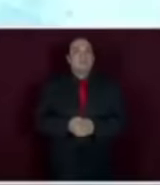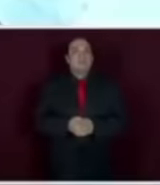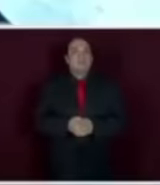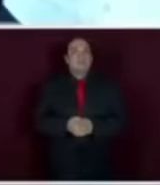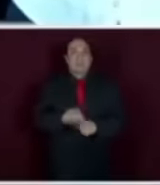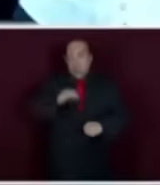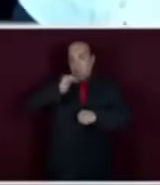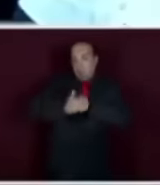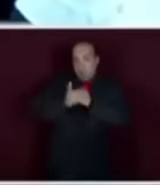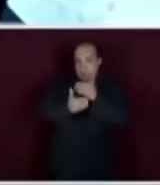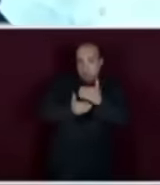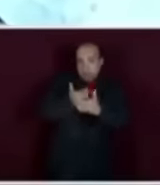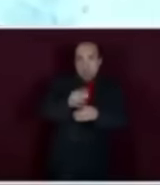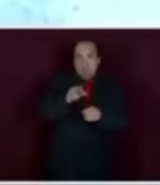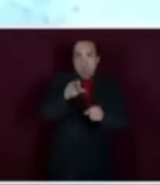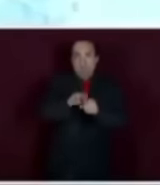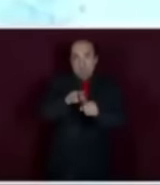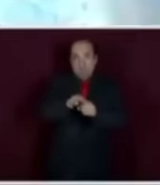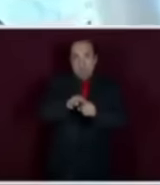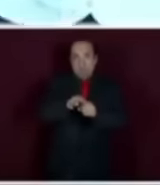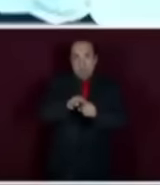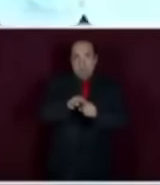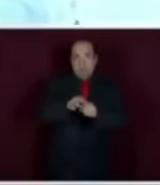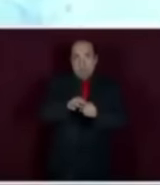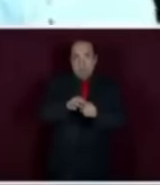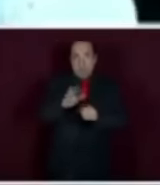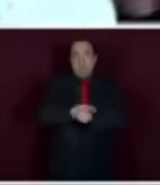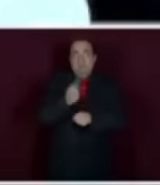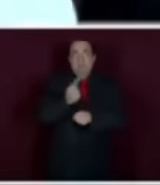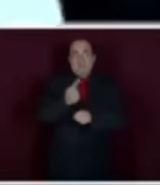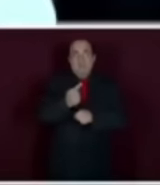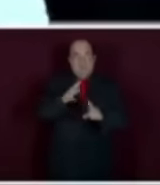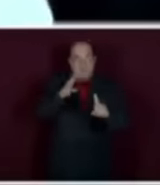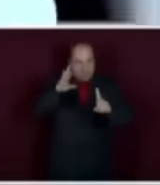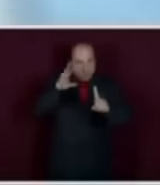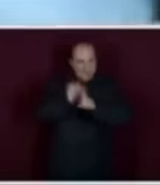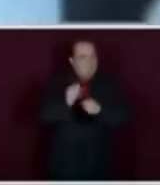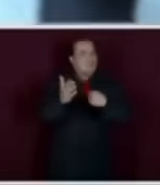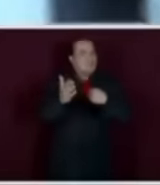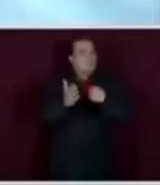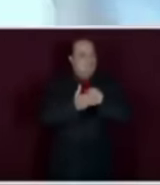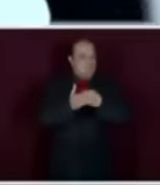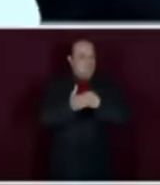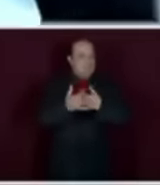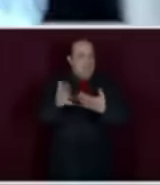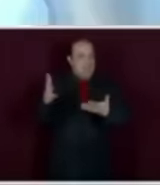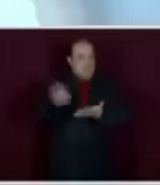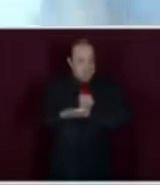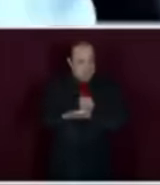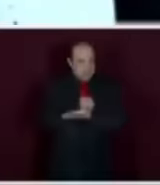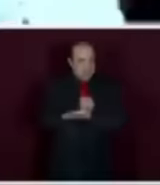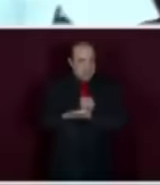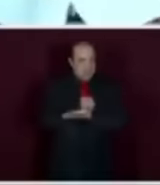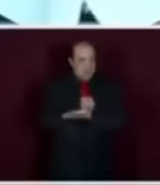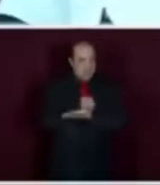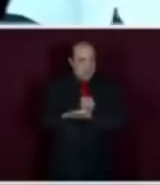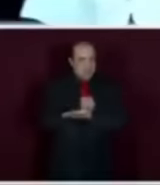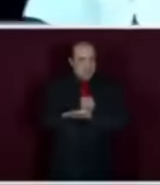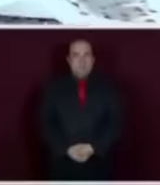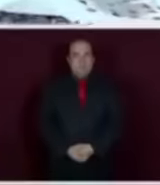Concluido el proceso electoral, porque de que vamos a ganar, vamos a ganar.